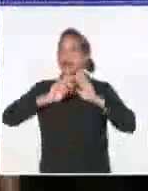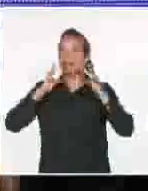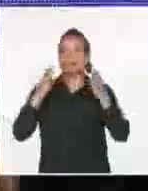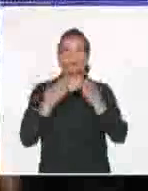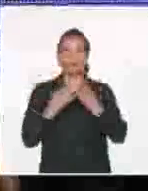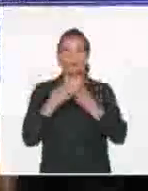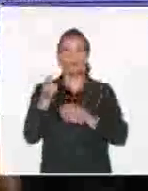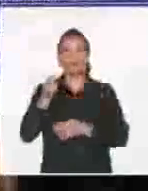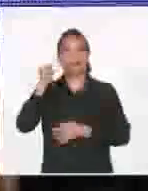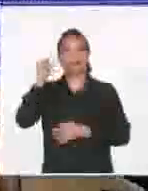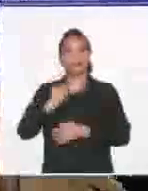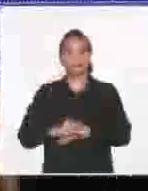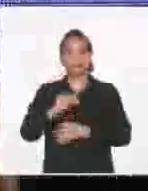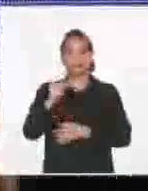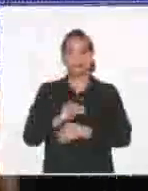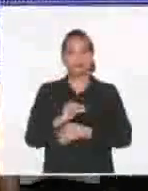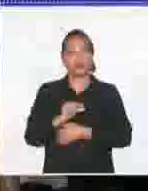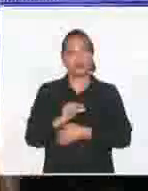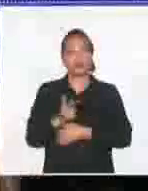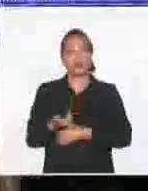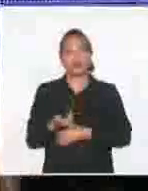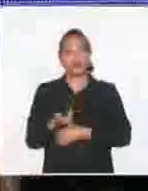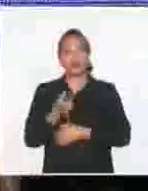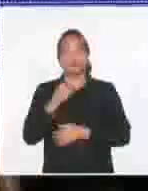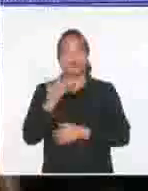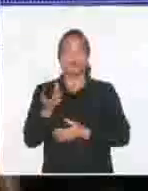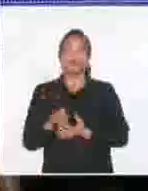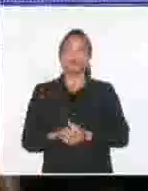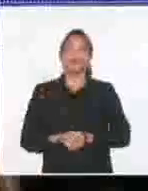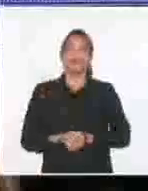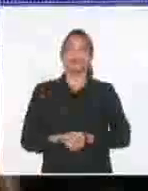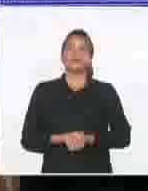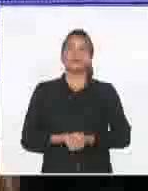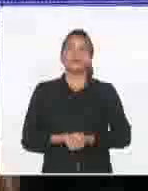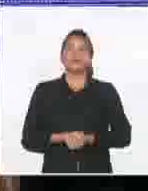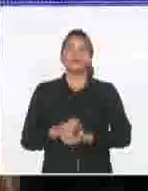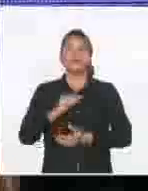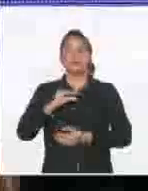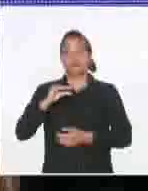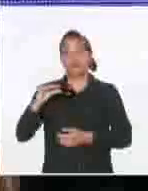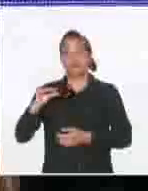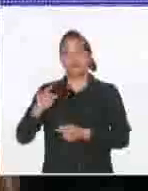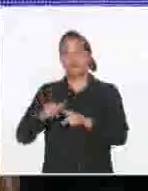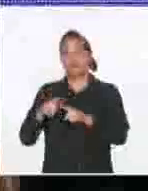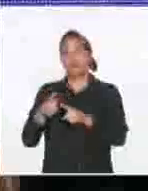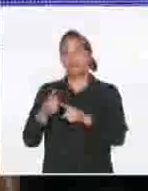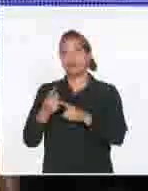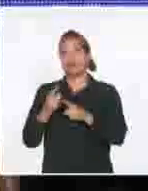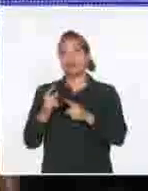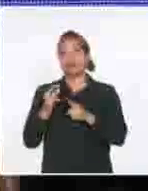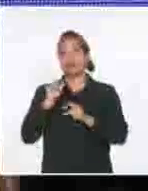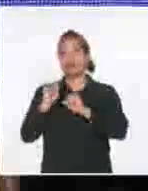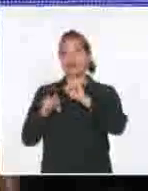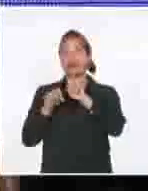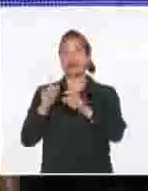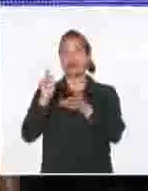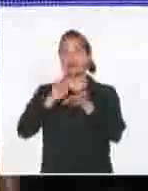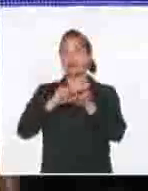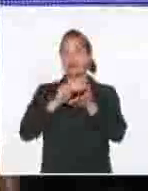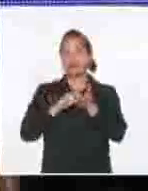precios extraordinarios, altísimamente subsidiados. Pero la canasta normada en lo que va de